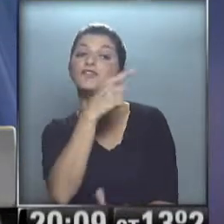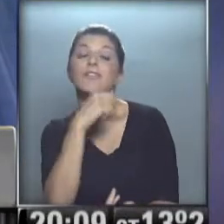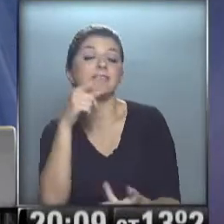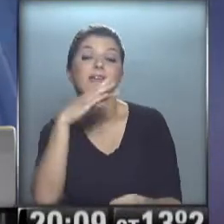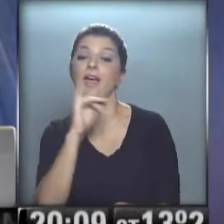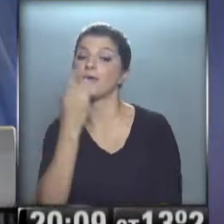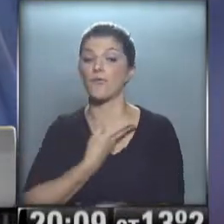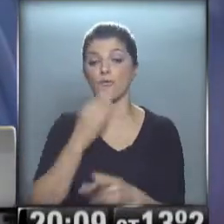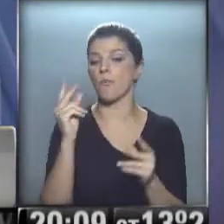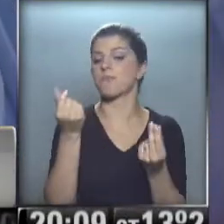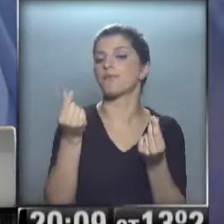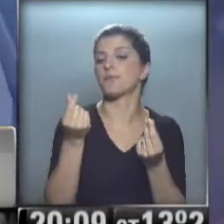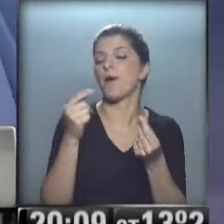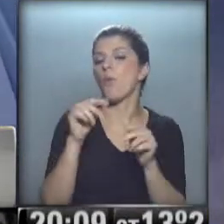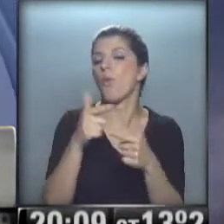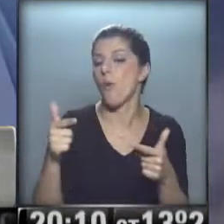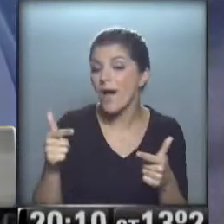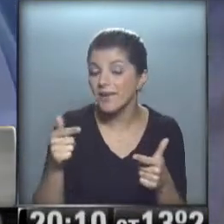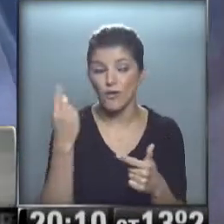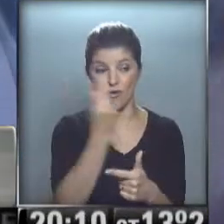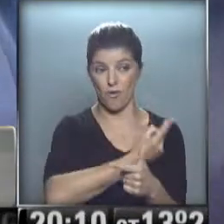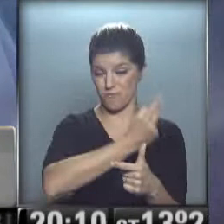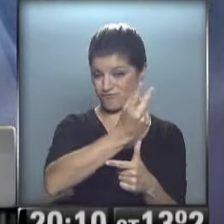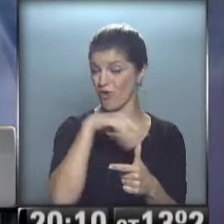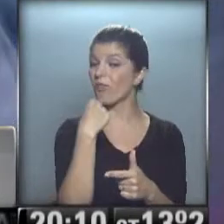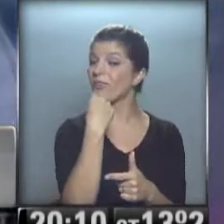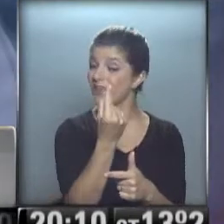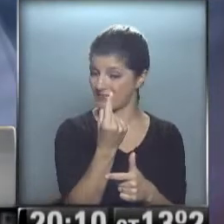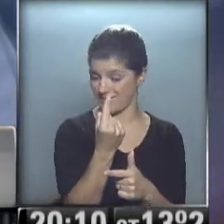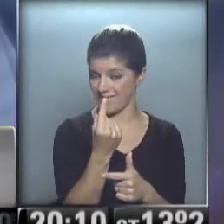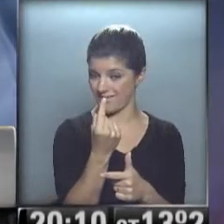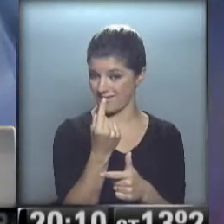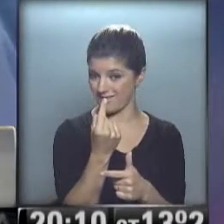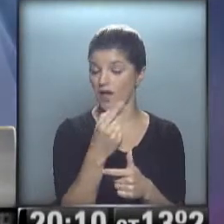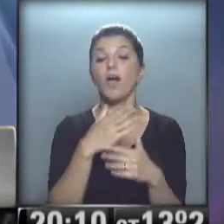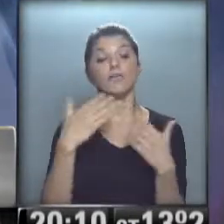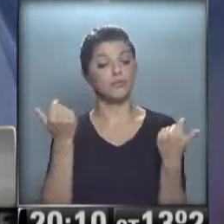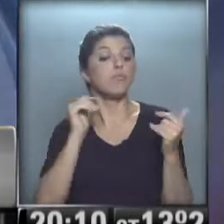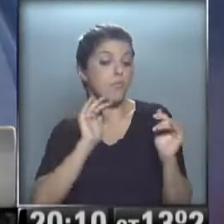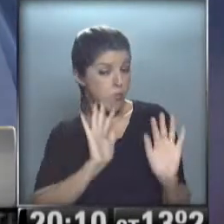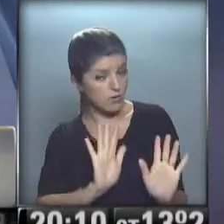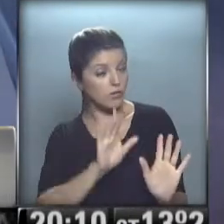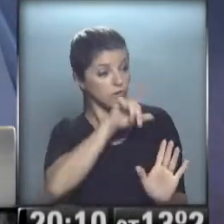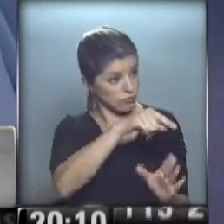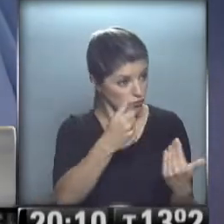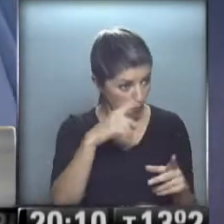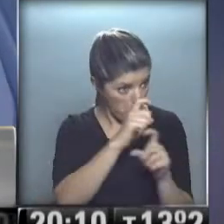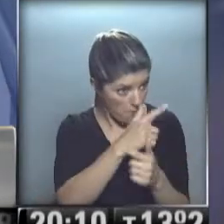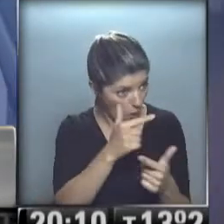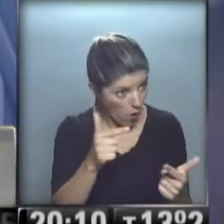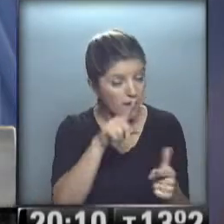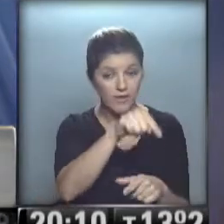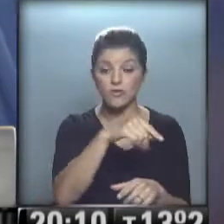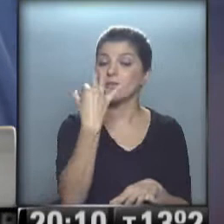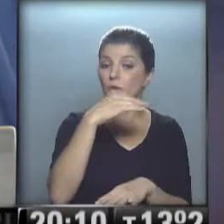dice Singer y como indirectamente lo dice también Griesa, bueno, no habrá ningún problema y ese precio